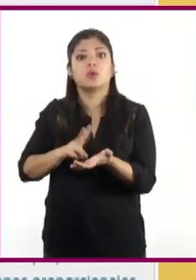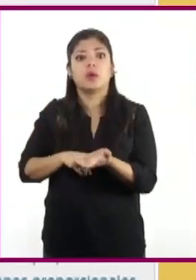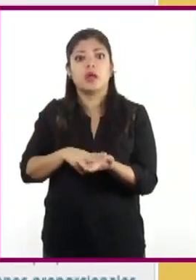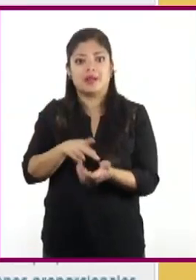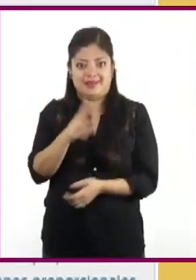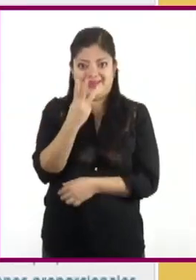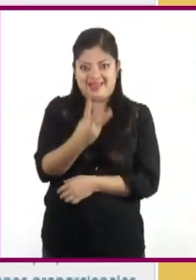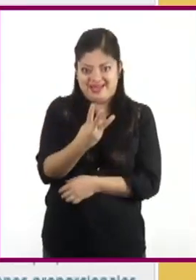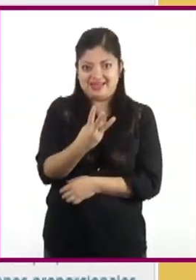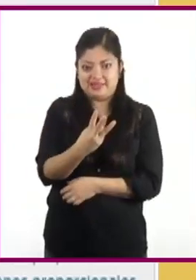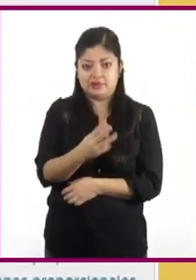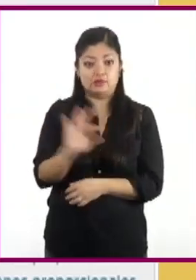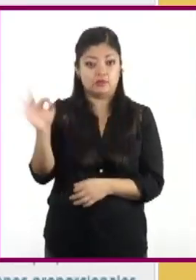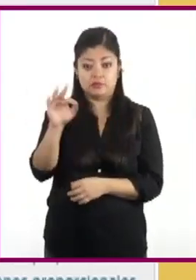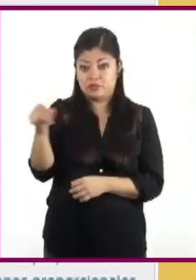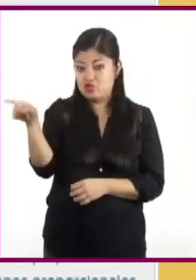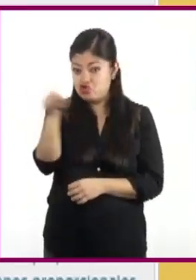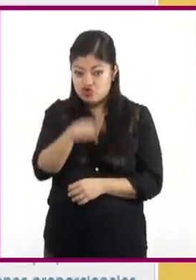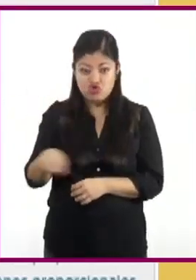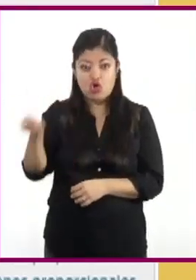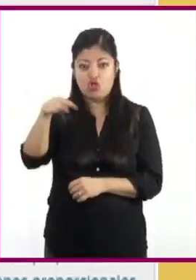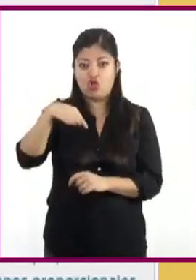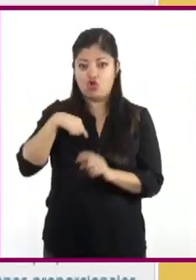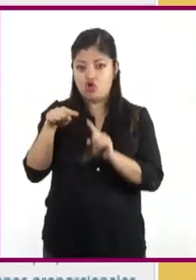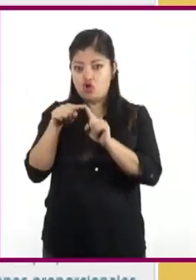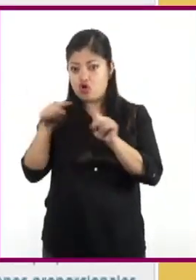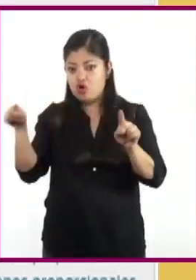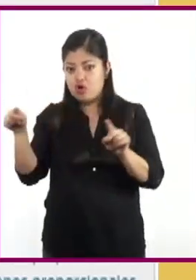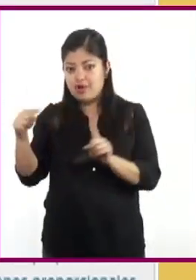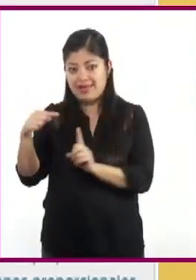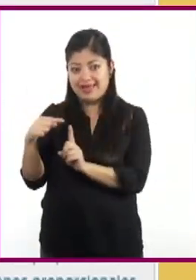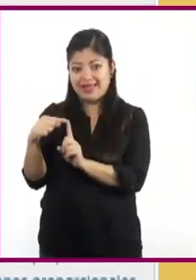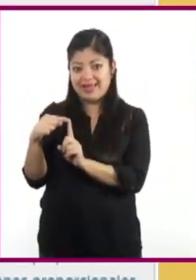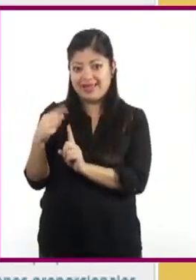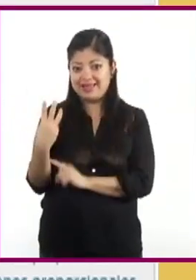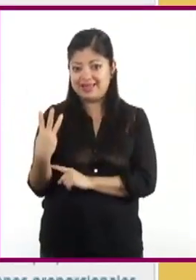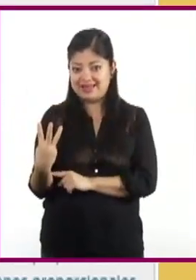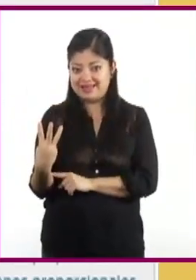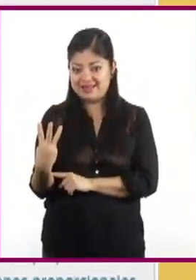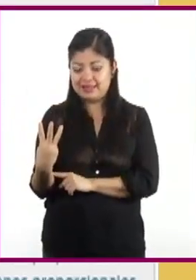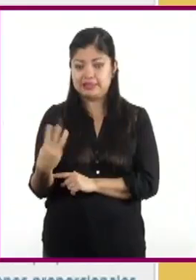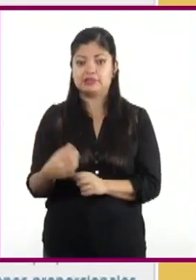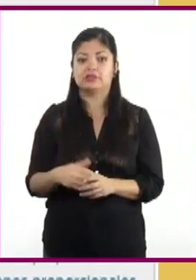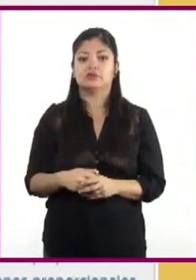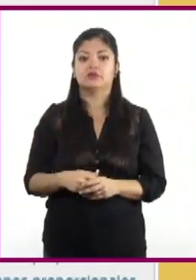Si ahora yo divido todo entre 3, divido toda esta ecuación